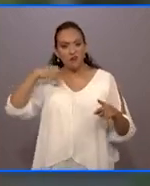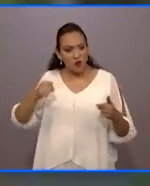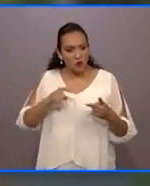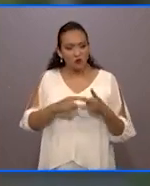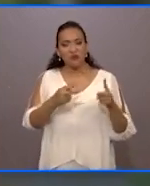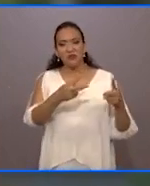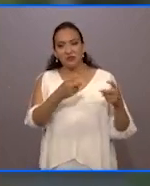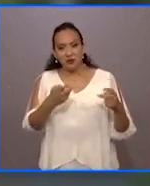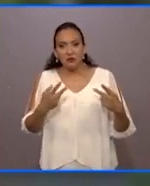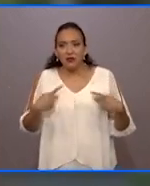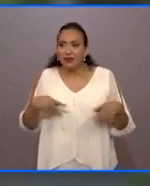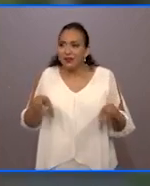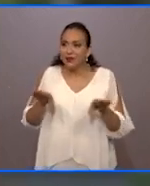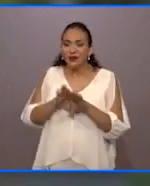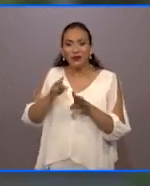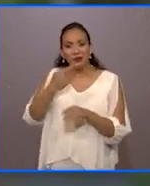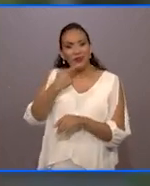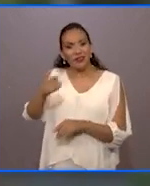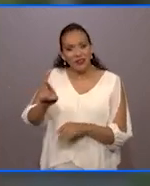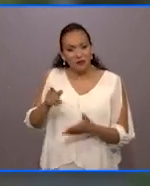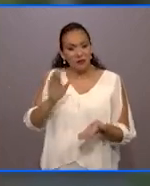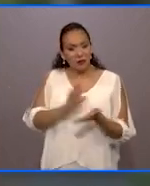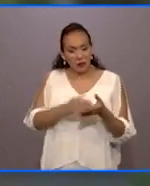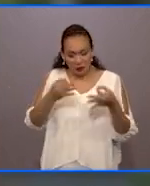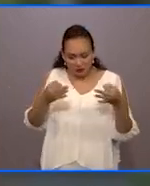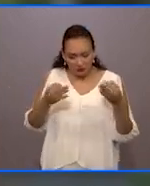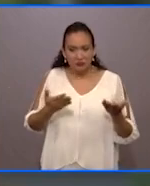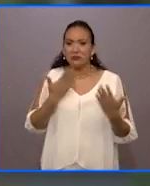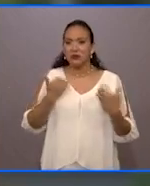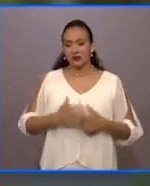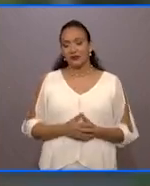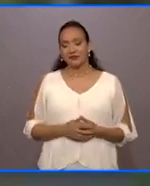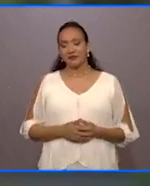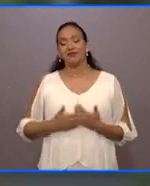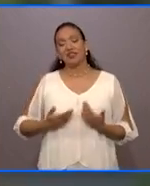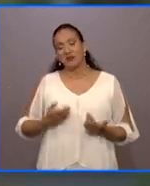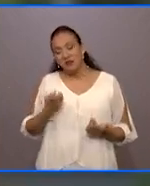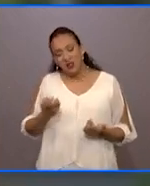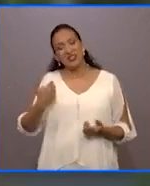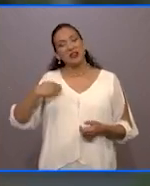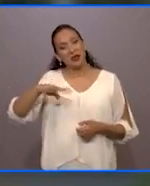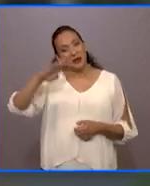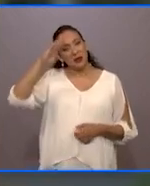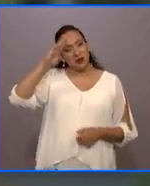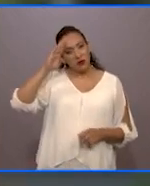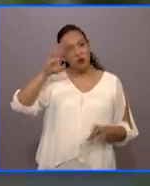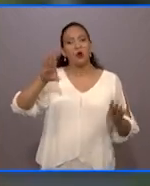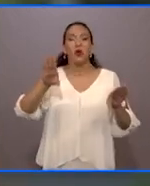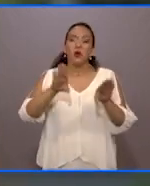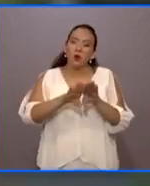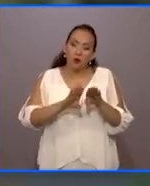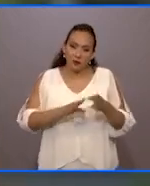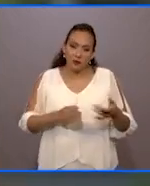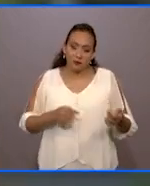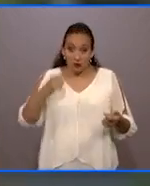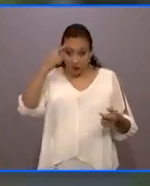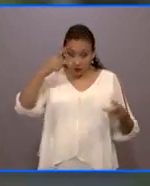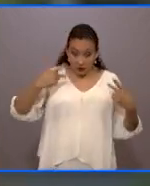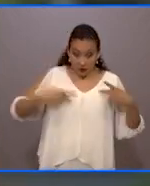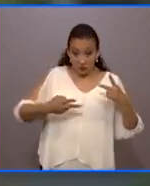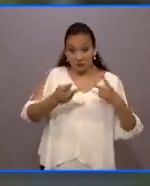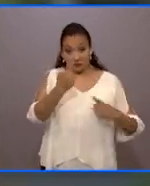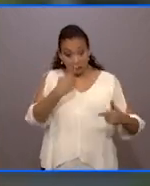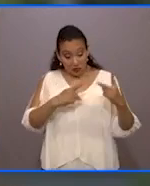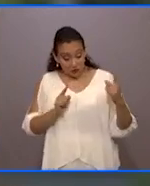y demás por agentes estatales y no estatales. Entonces, siempre tratamos de encontrar una manera de que la gente que acude con